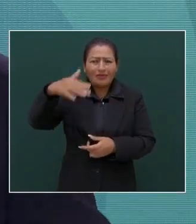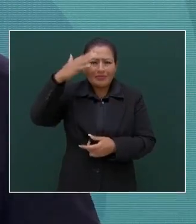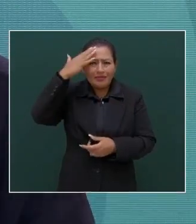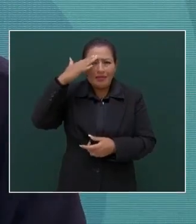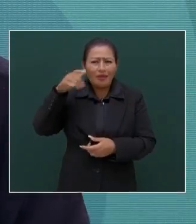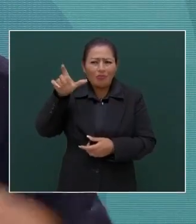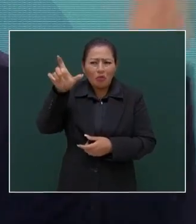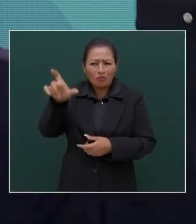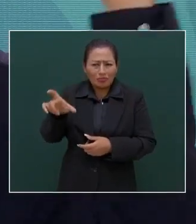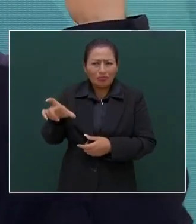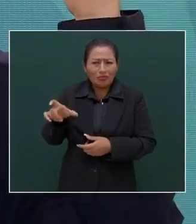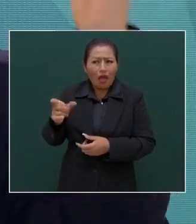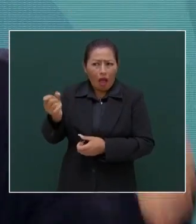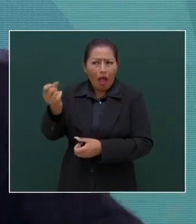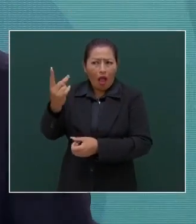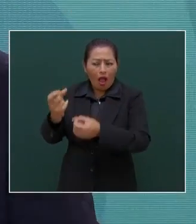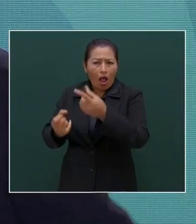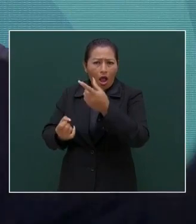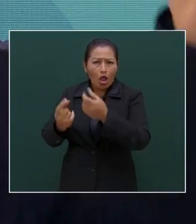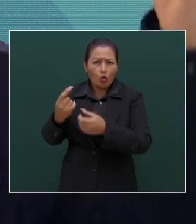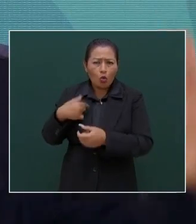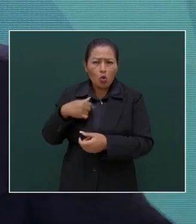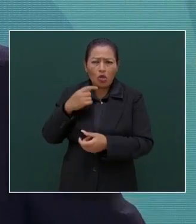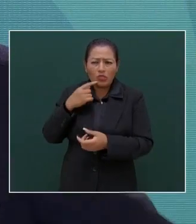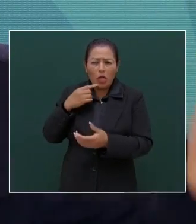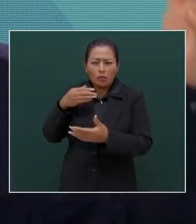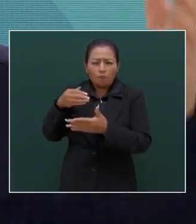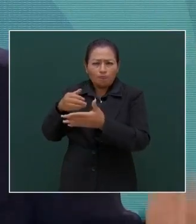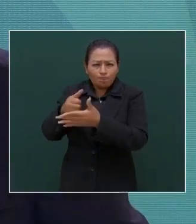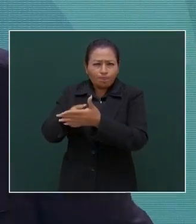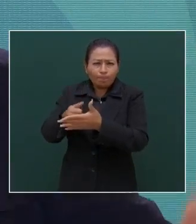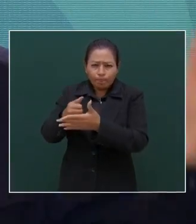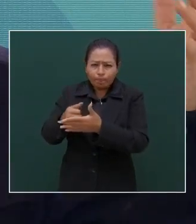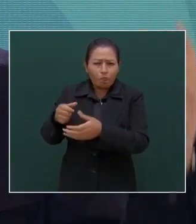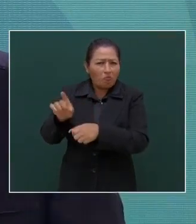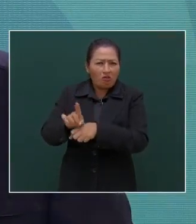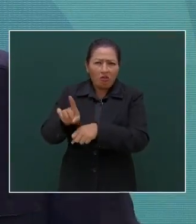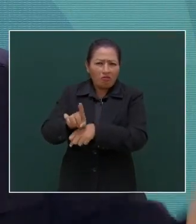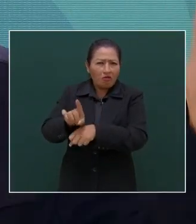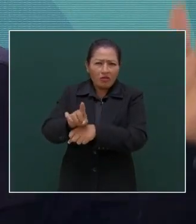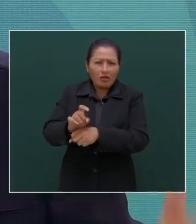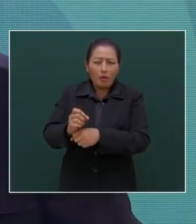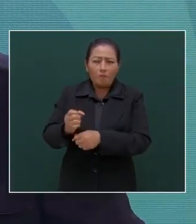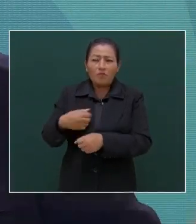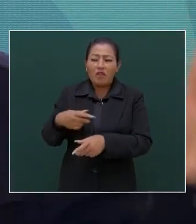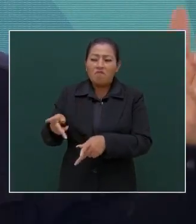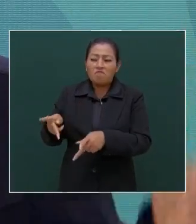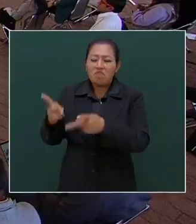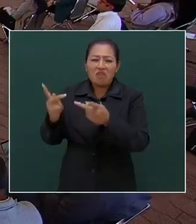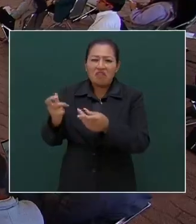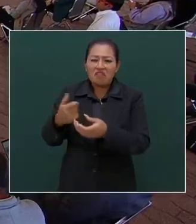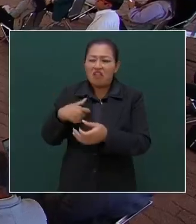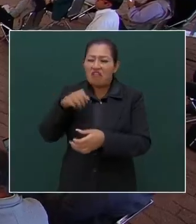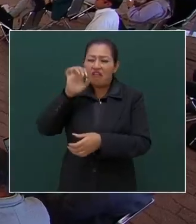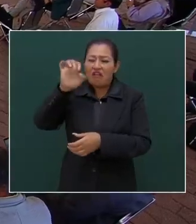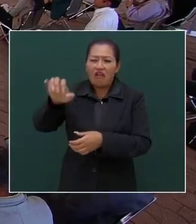hay unos que siempre han estado vendidos o alquilados,